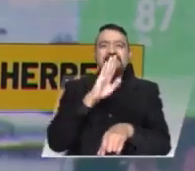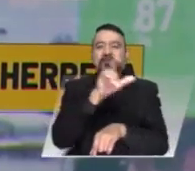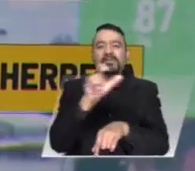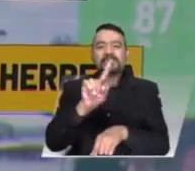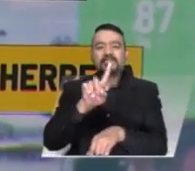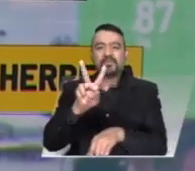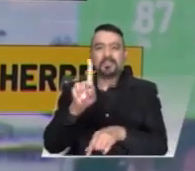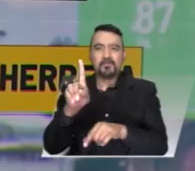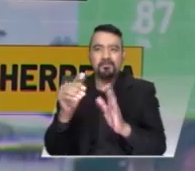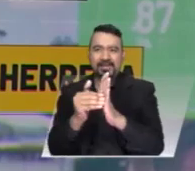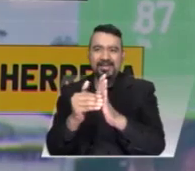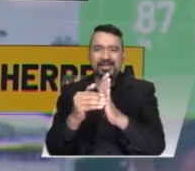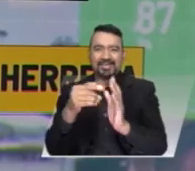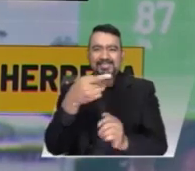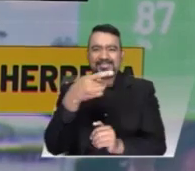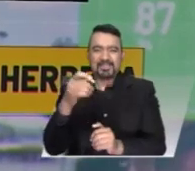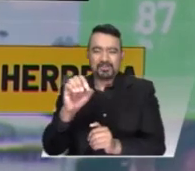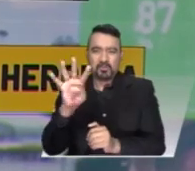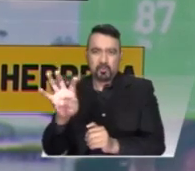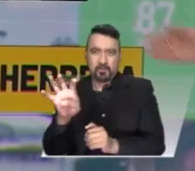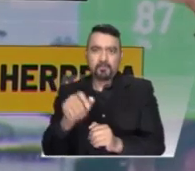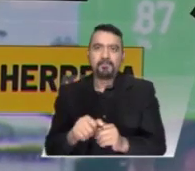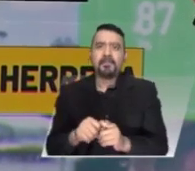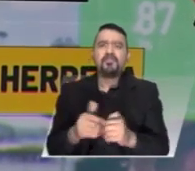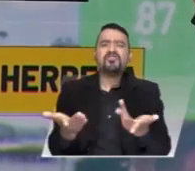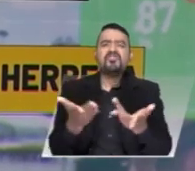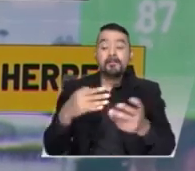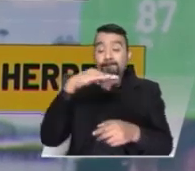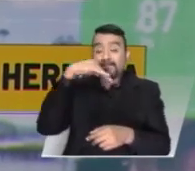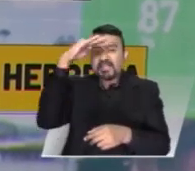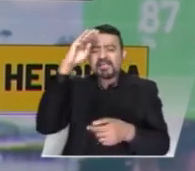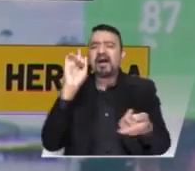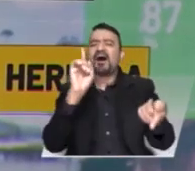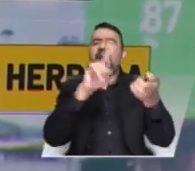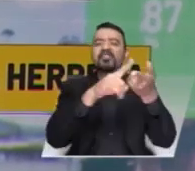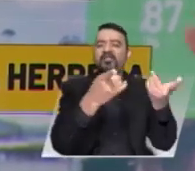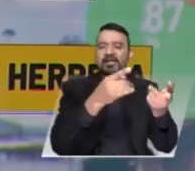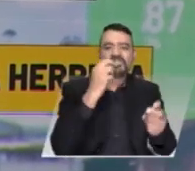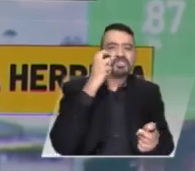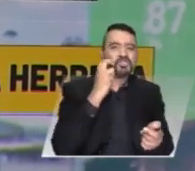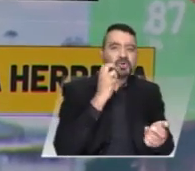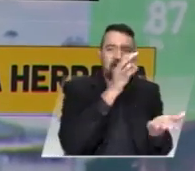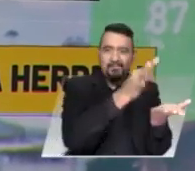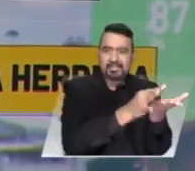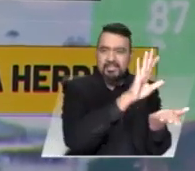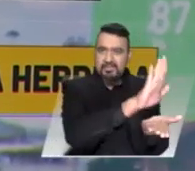una de sus rutas estrella, que es Medellín-Quibdó, y para el año 2021 movilizó